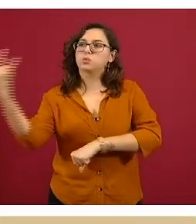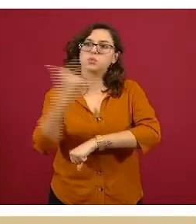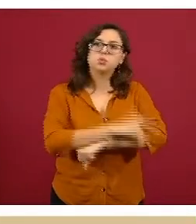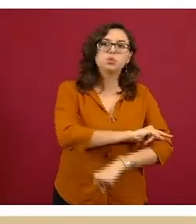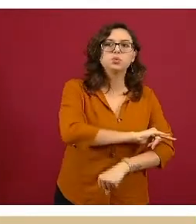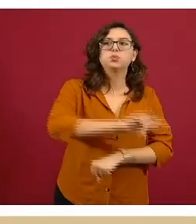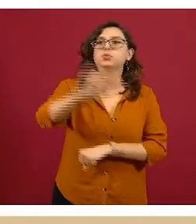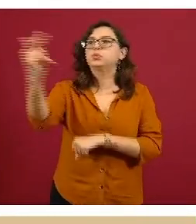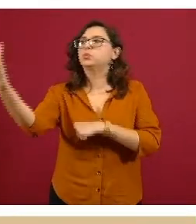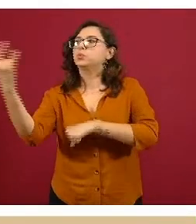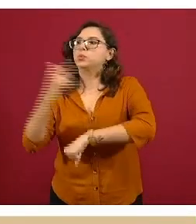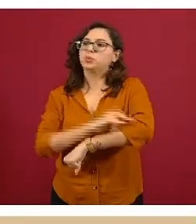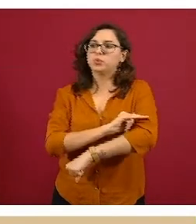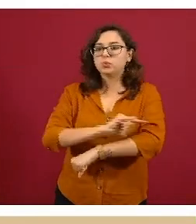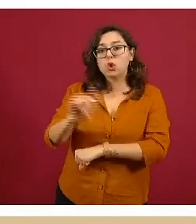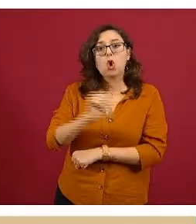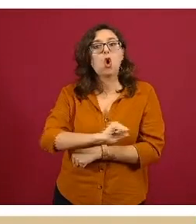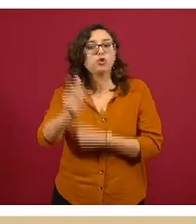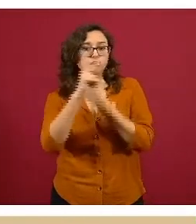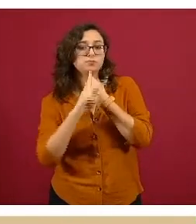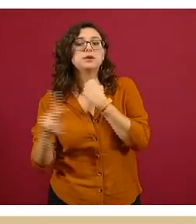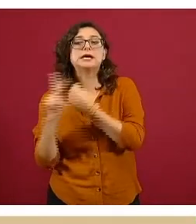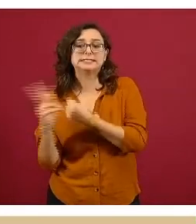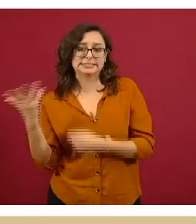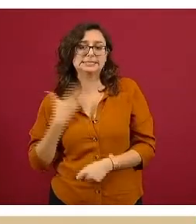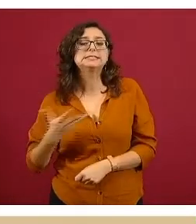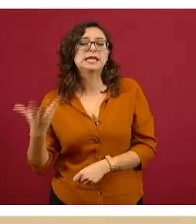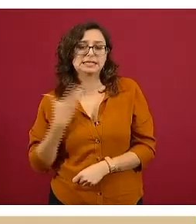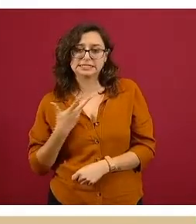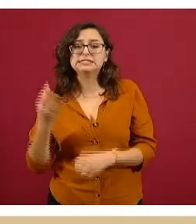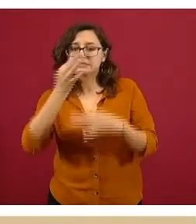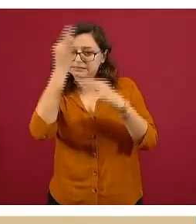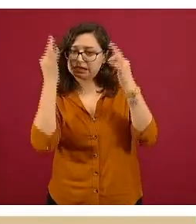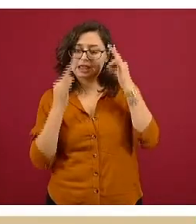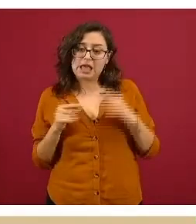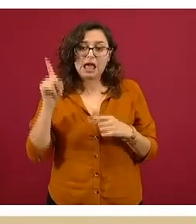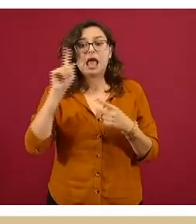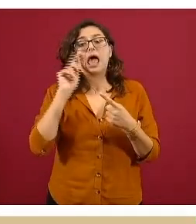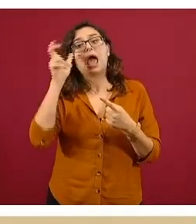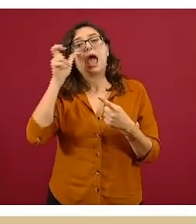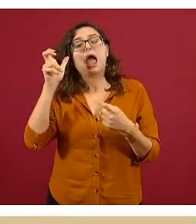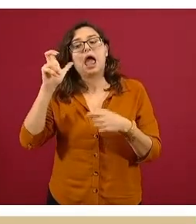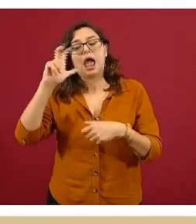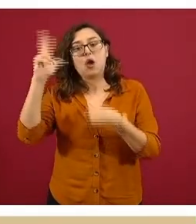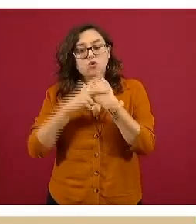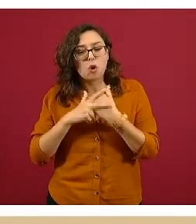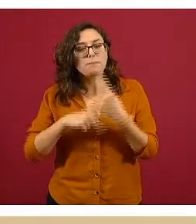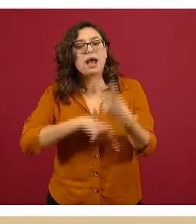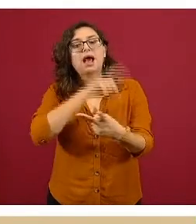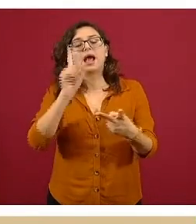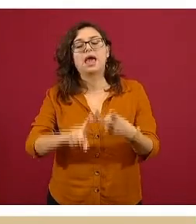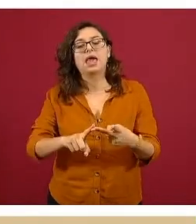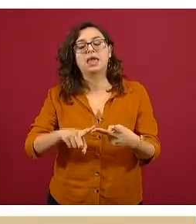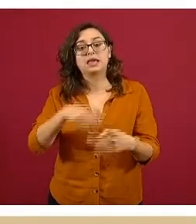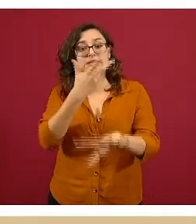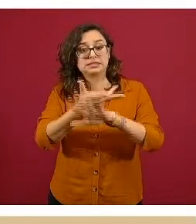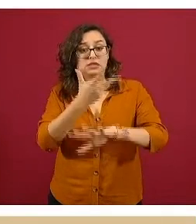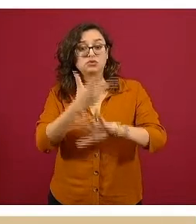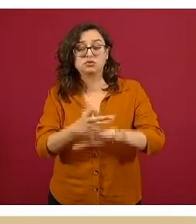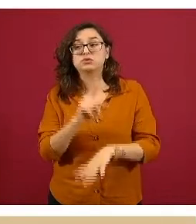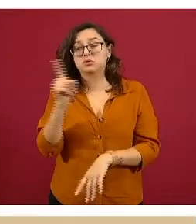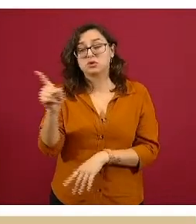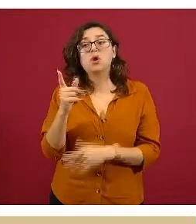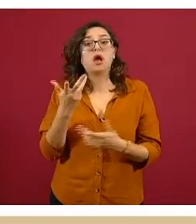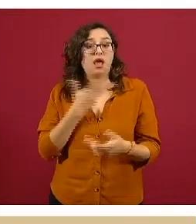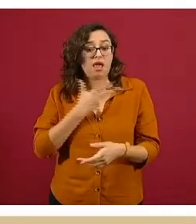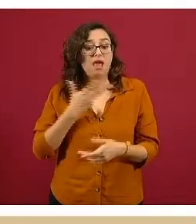otros países, sobre todo en el continente europeo, y en los Estados Unidos de Norteamérica, más en el continente europeo.